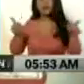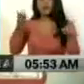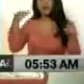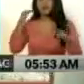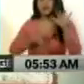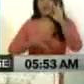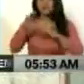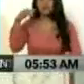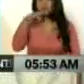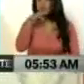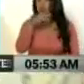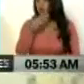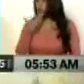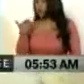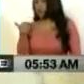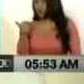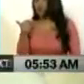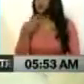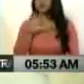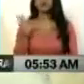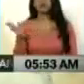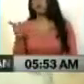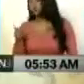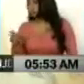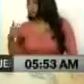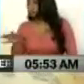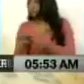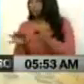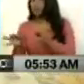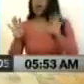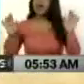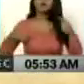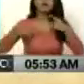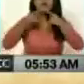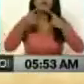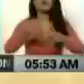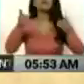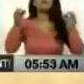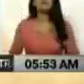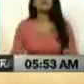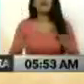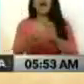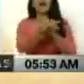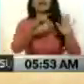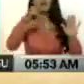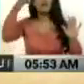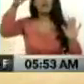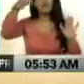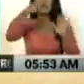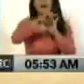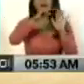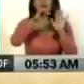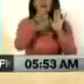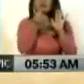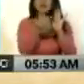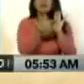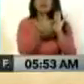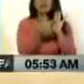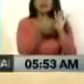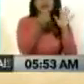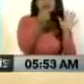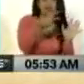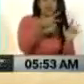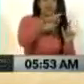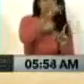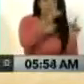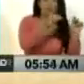de octubre último, he decretado y decreto, artículo único, a las 7 estrellas que